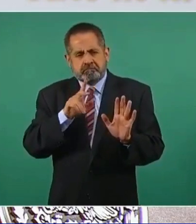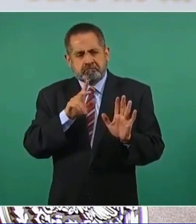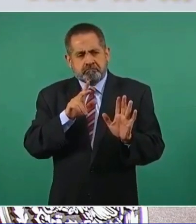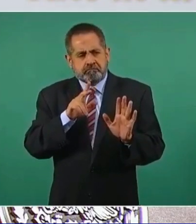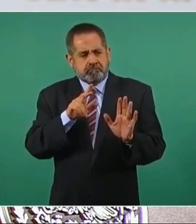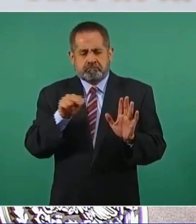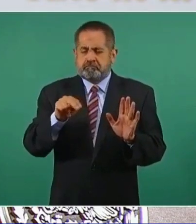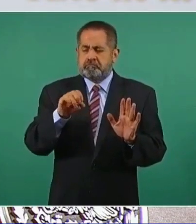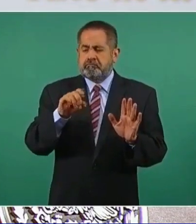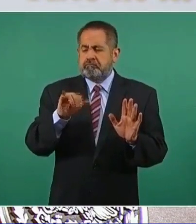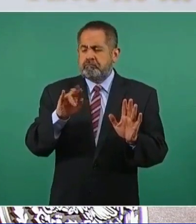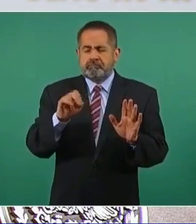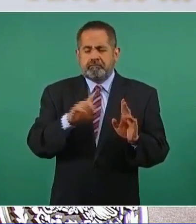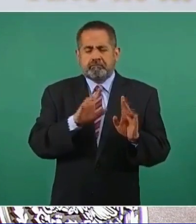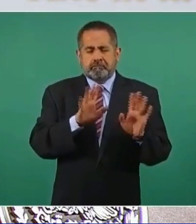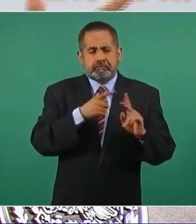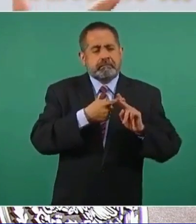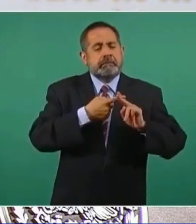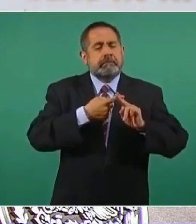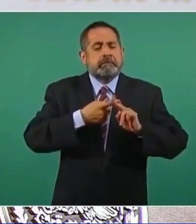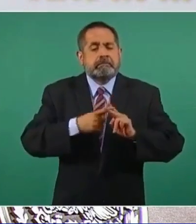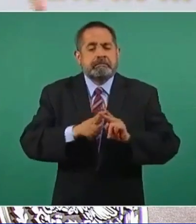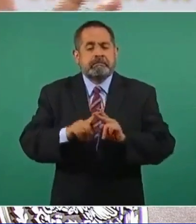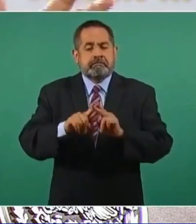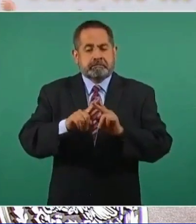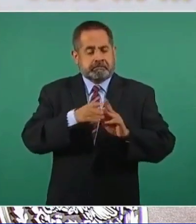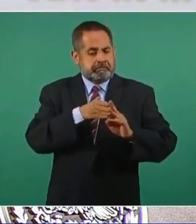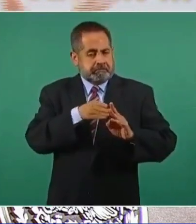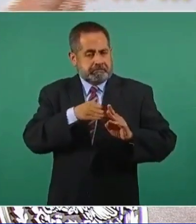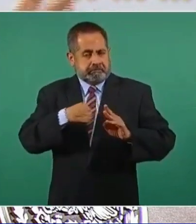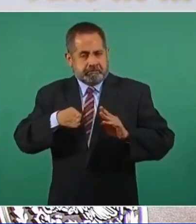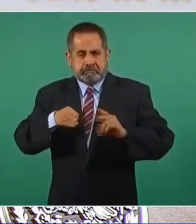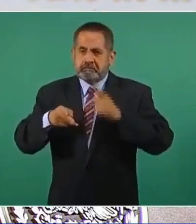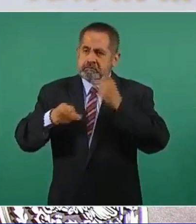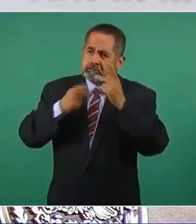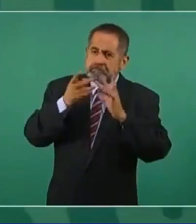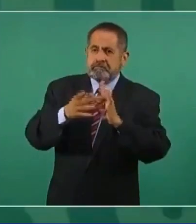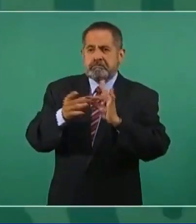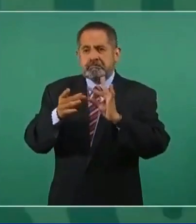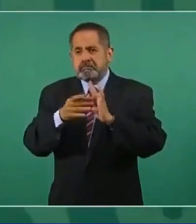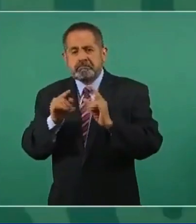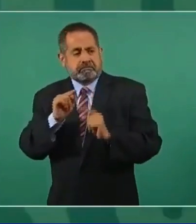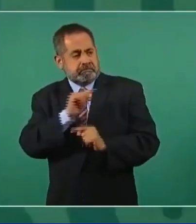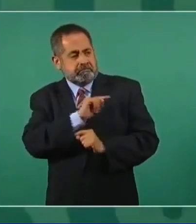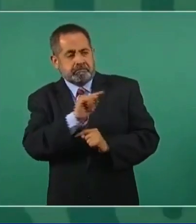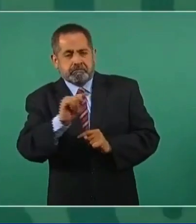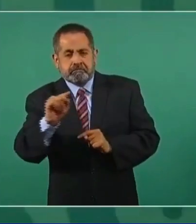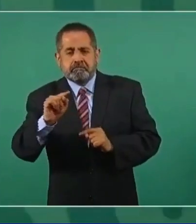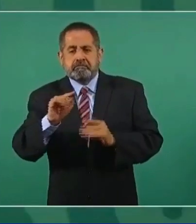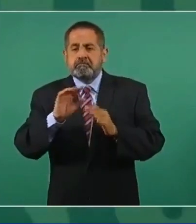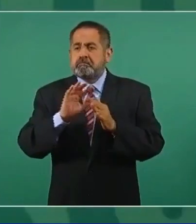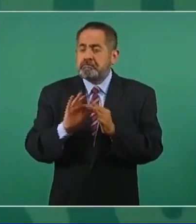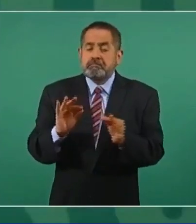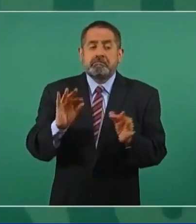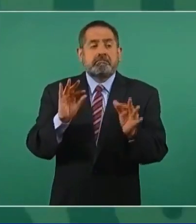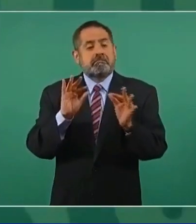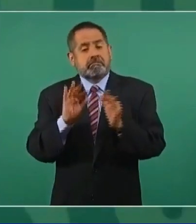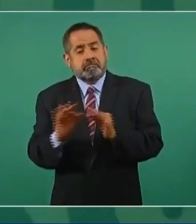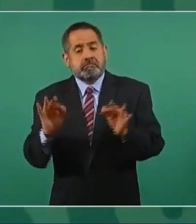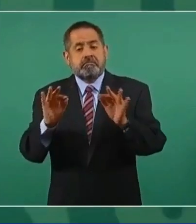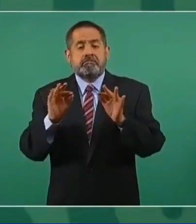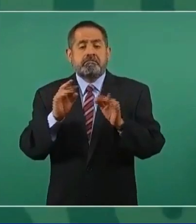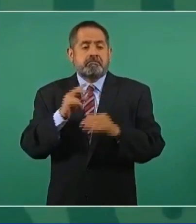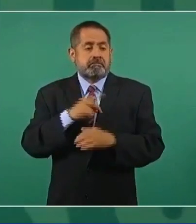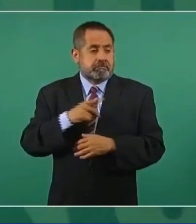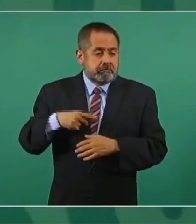esa política. Sí empezaron a hablar de que había